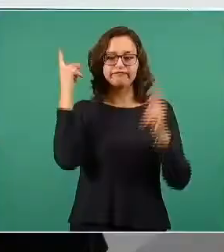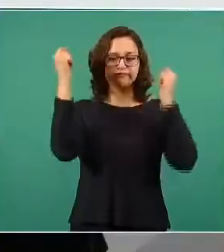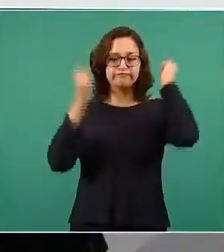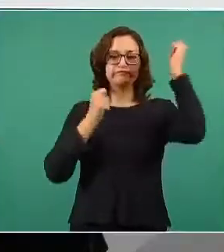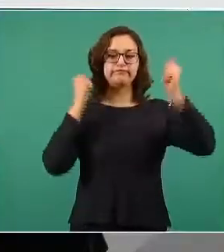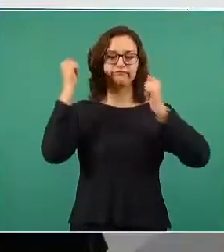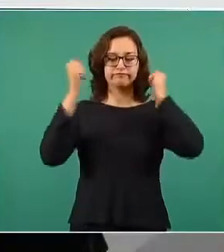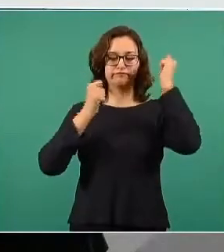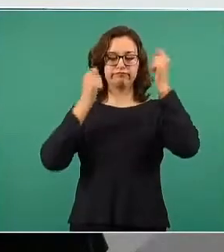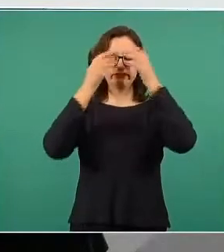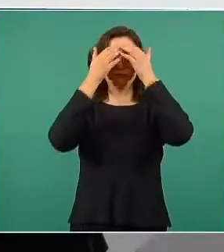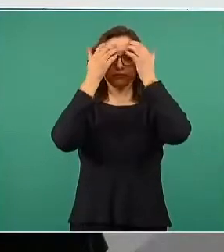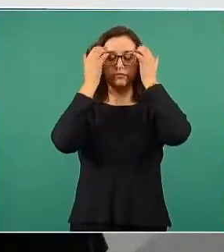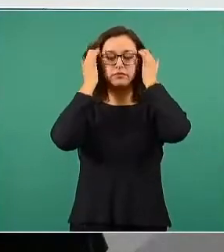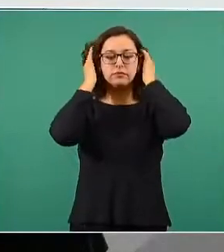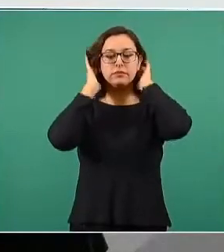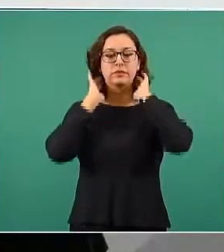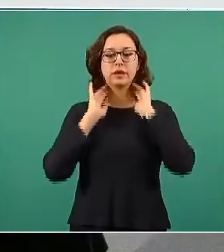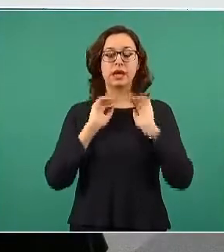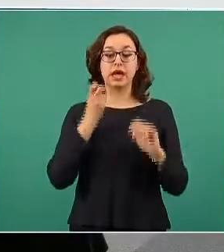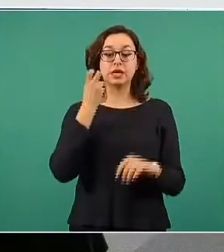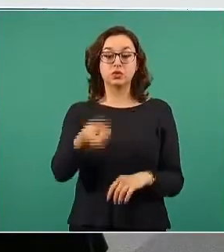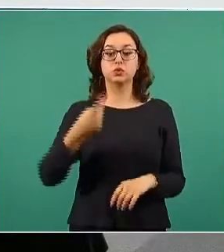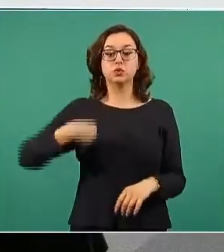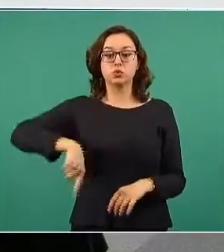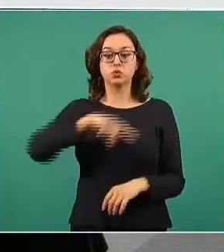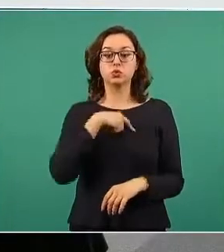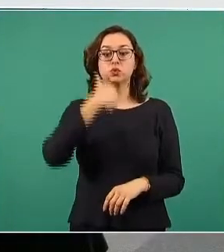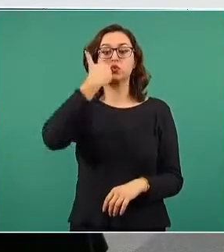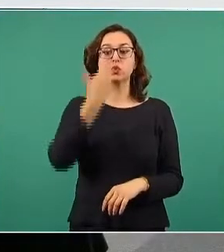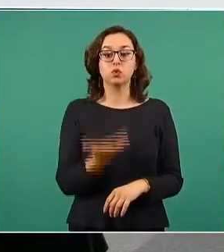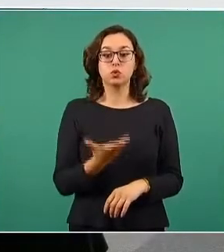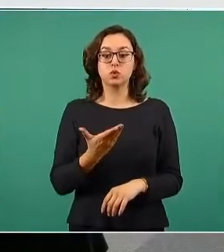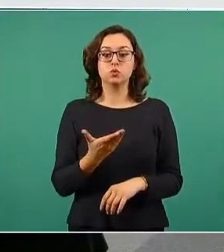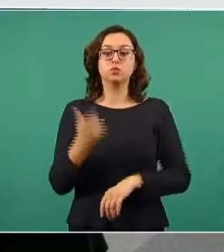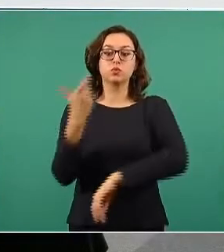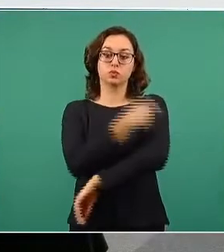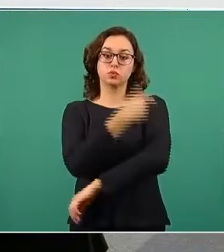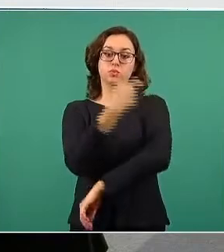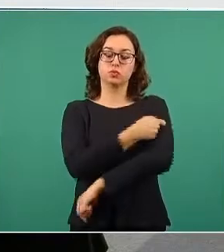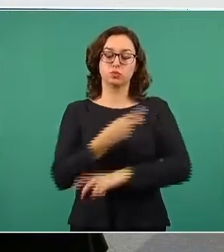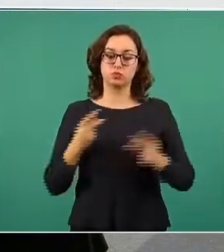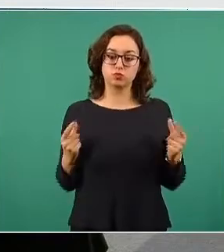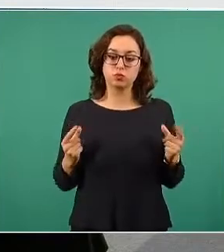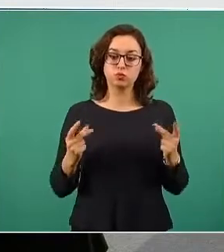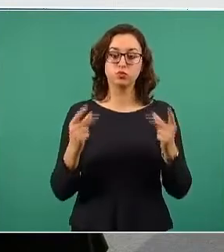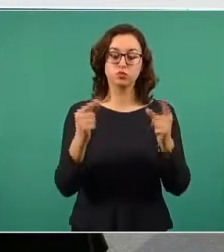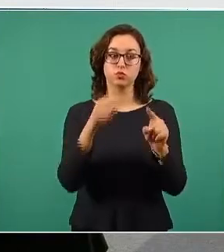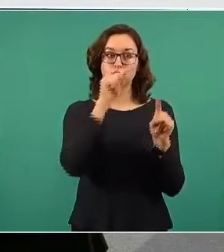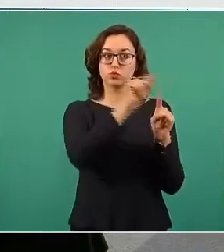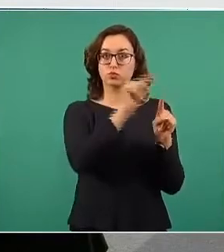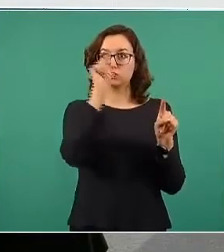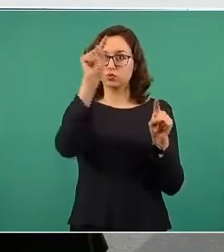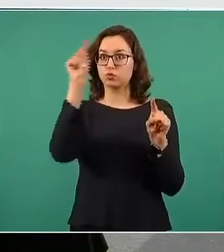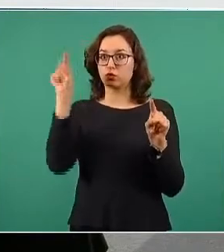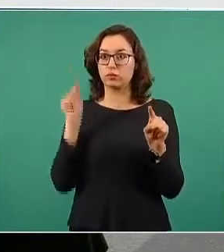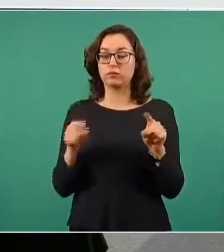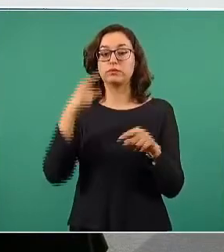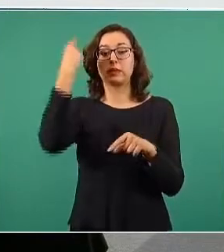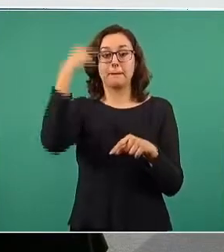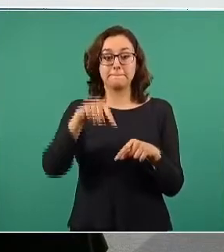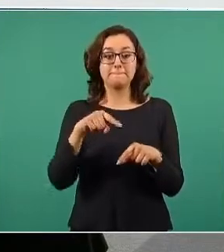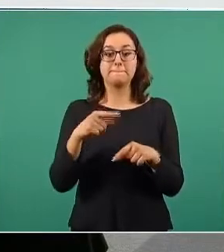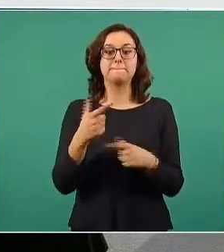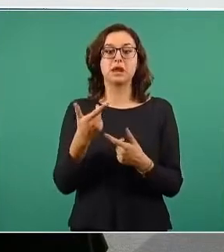principal. Entonces nos interesa contribuir en este caso con la vacuna para ayudar a normalizar